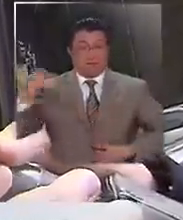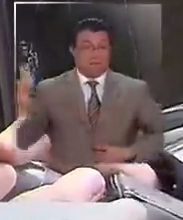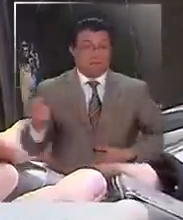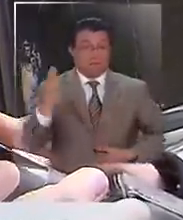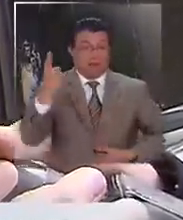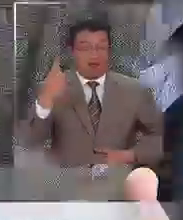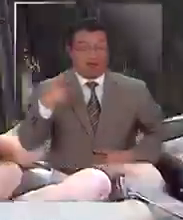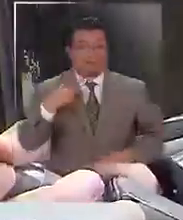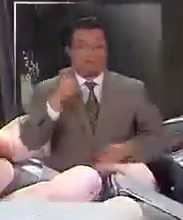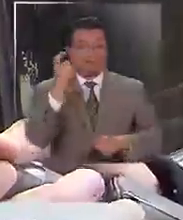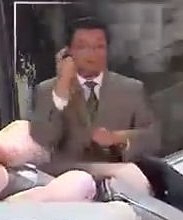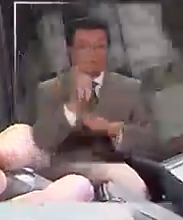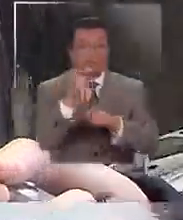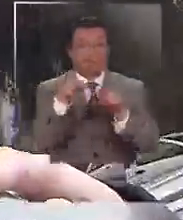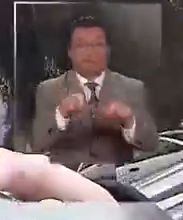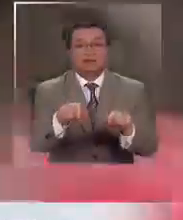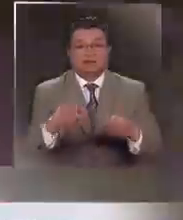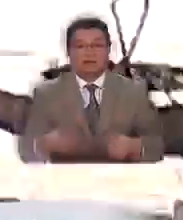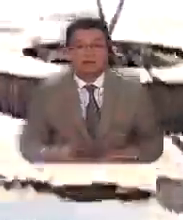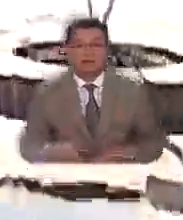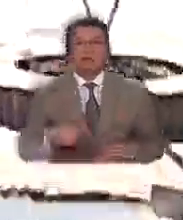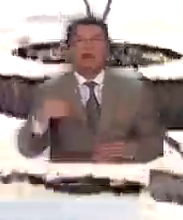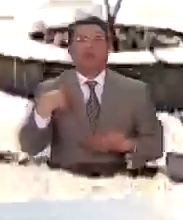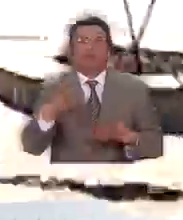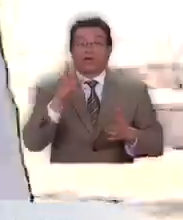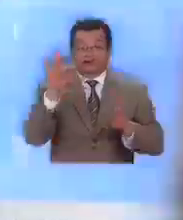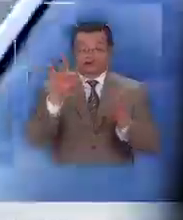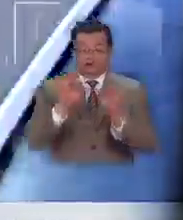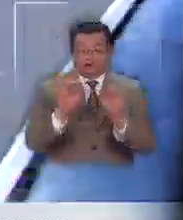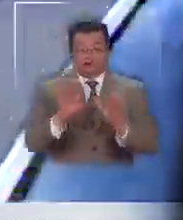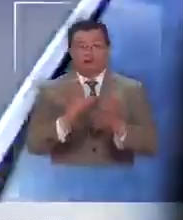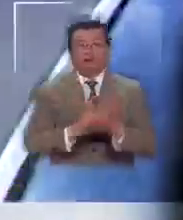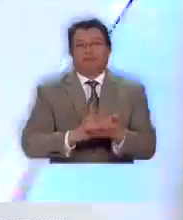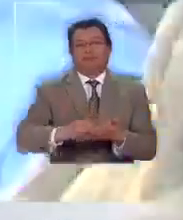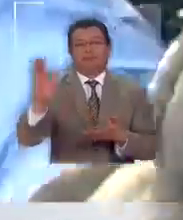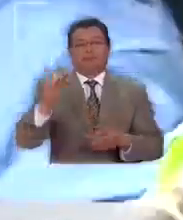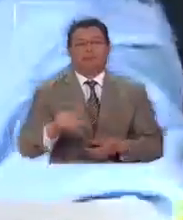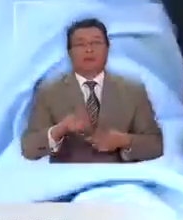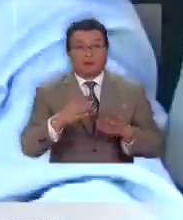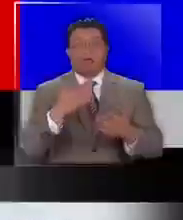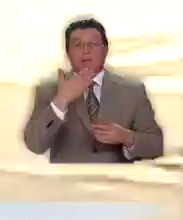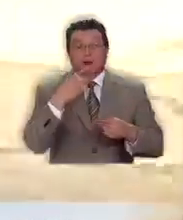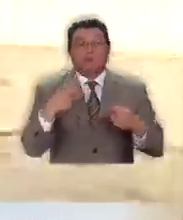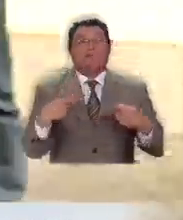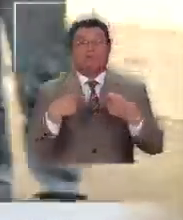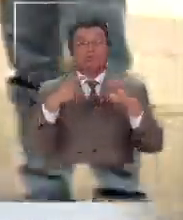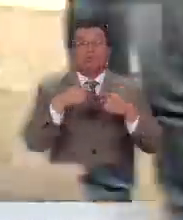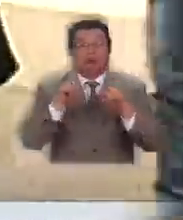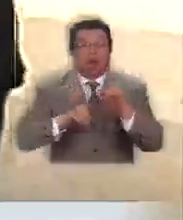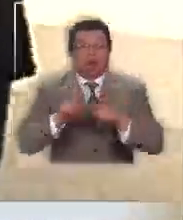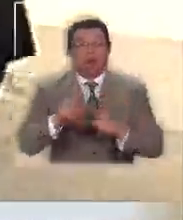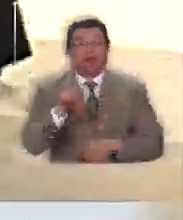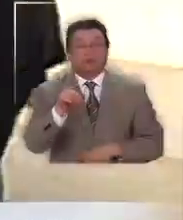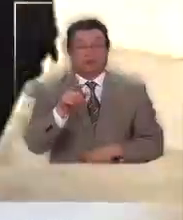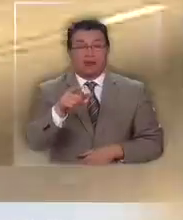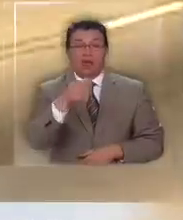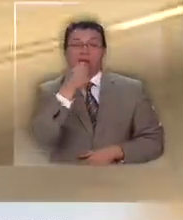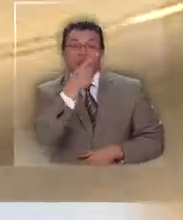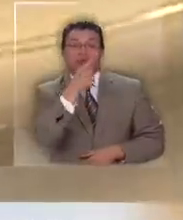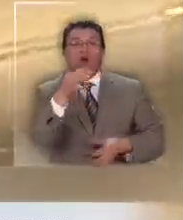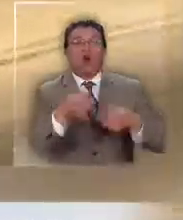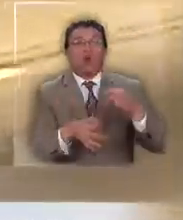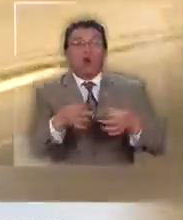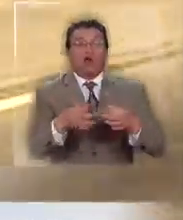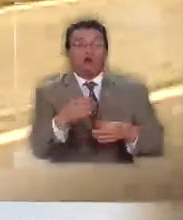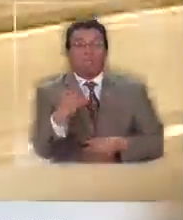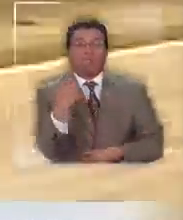jaque esa situación y sentó un precedente. Así como varias polémicas con honorables. El parlamentario acusa al juez de